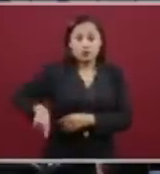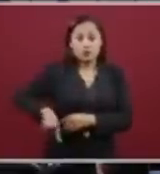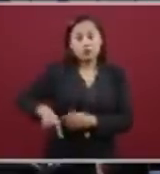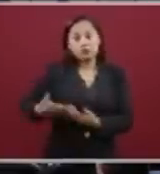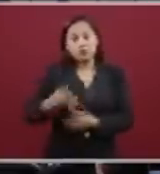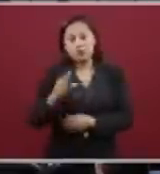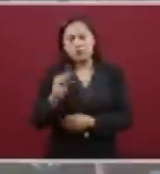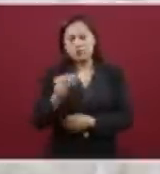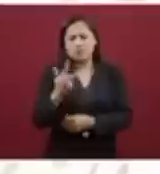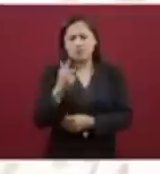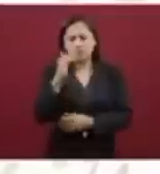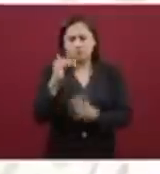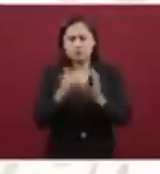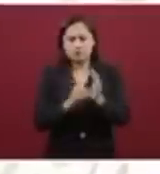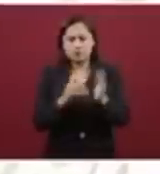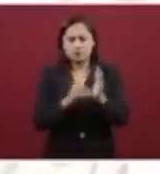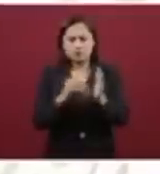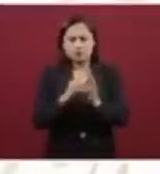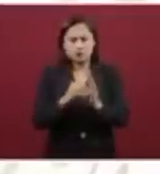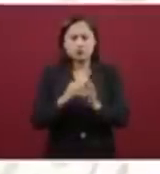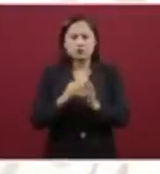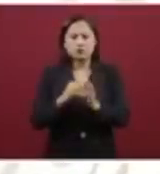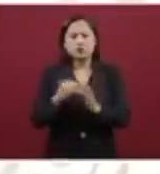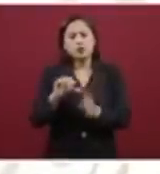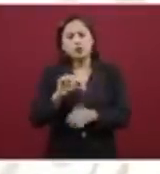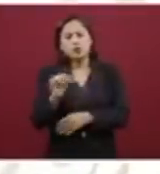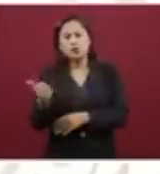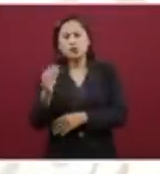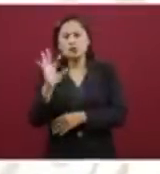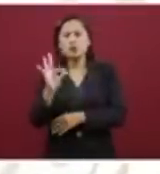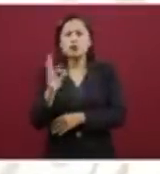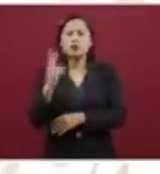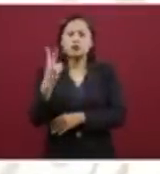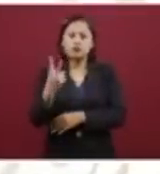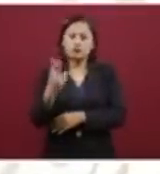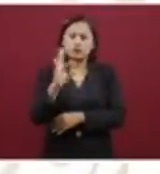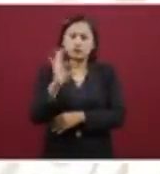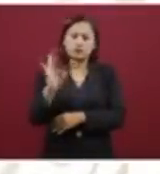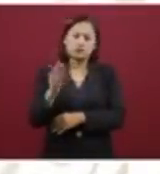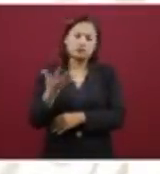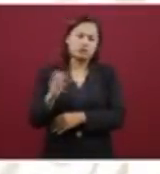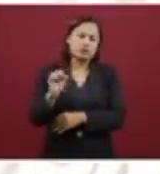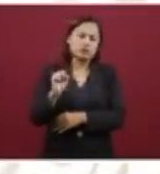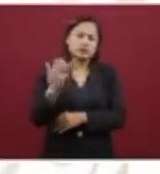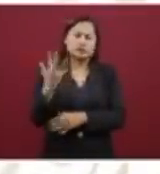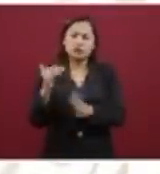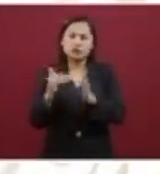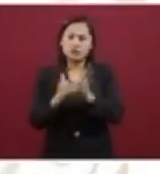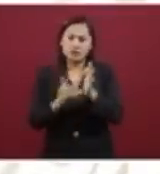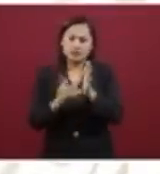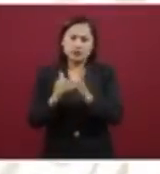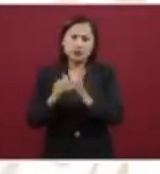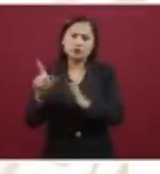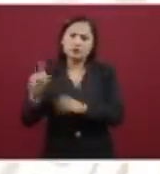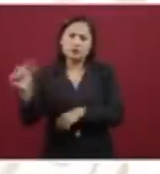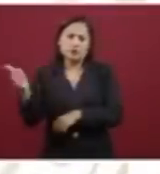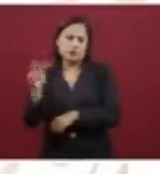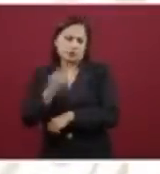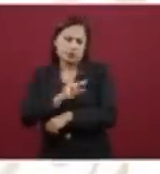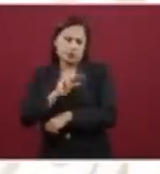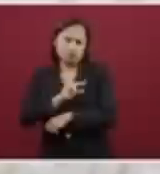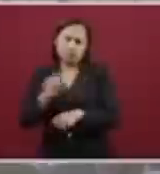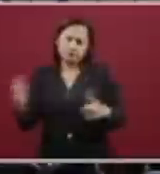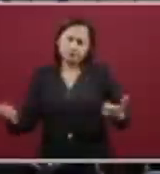y el 42 financiamiento privado 75 mil millones las aportaciones federales